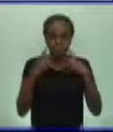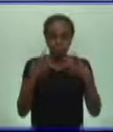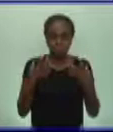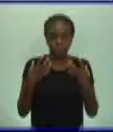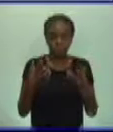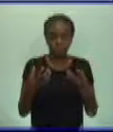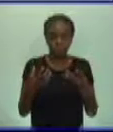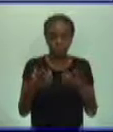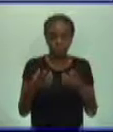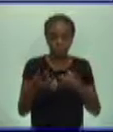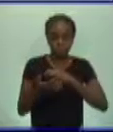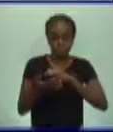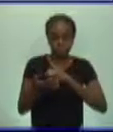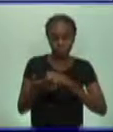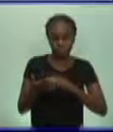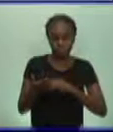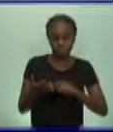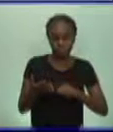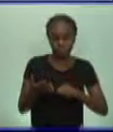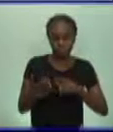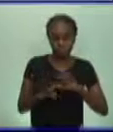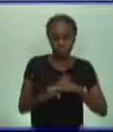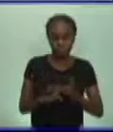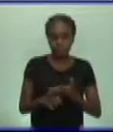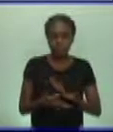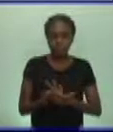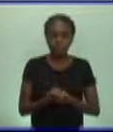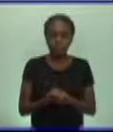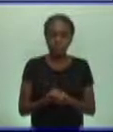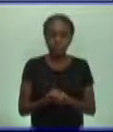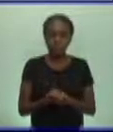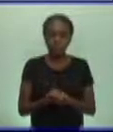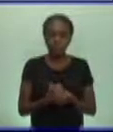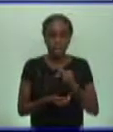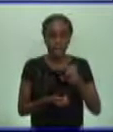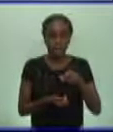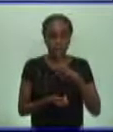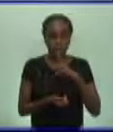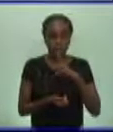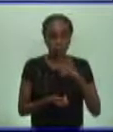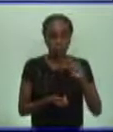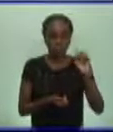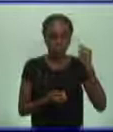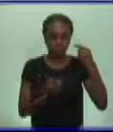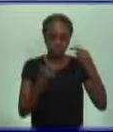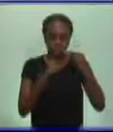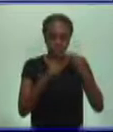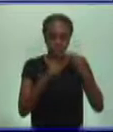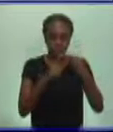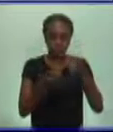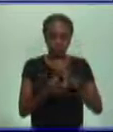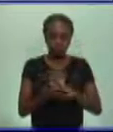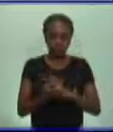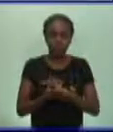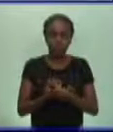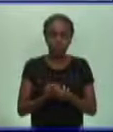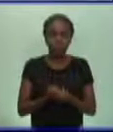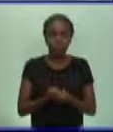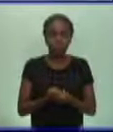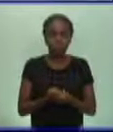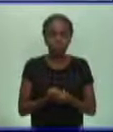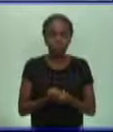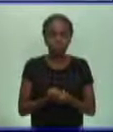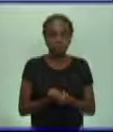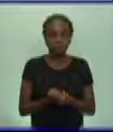ortografía. Bueno, entonces vamos a la primera respuesta. ¿Quién caminaba por la